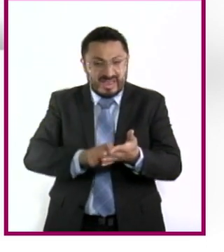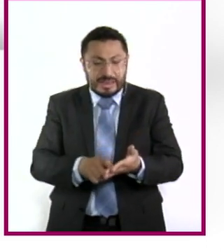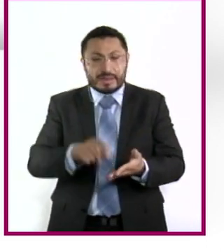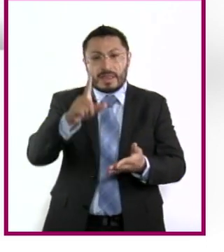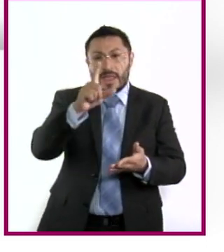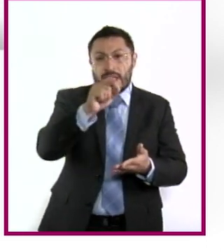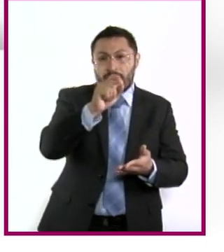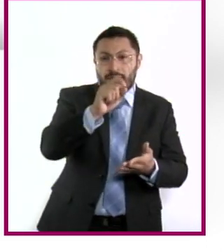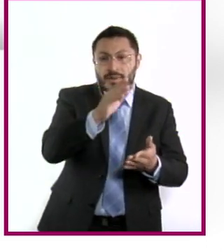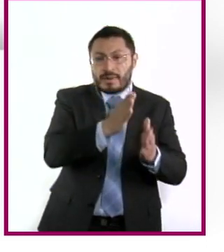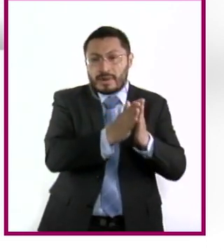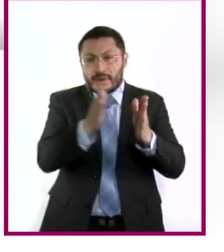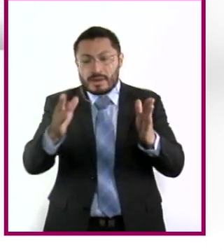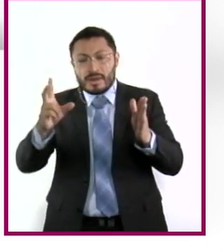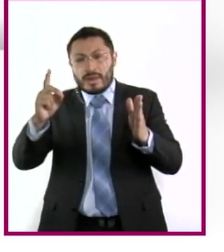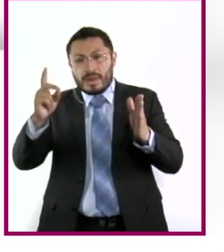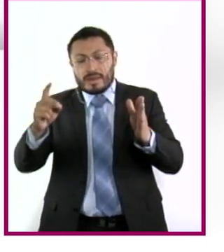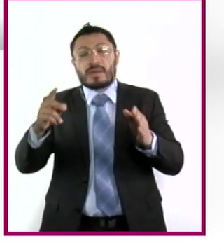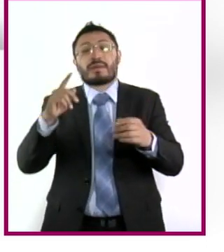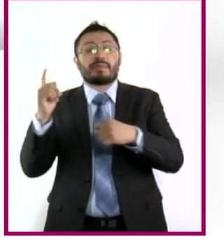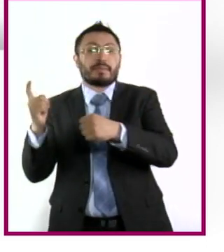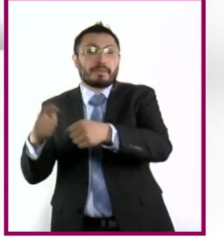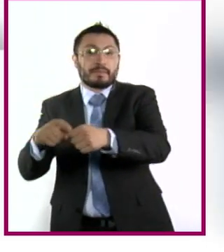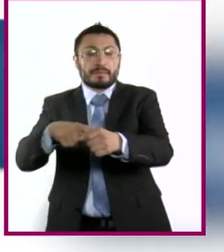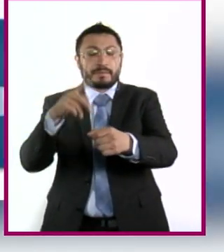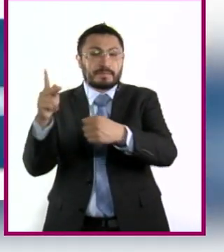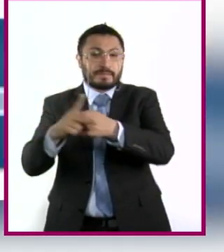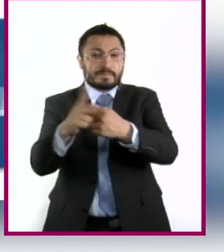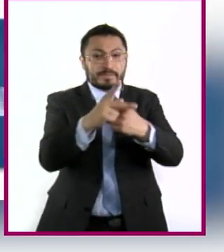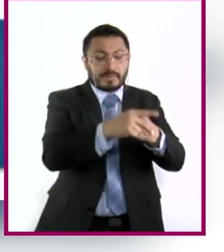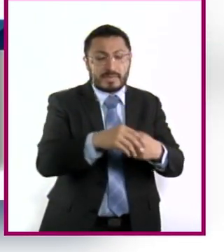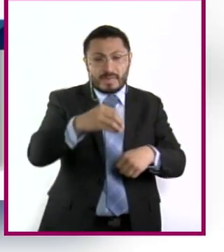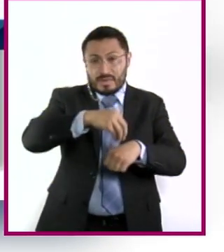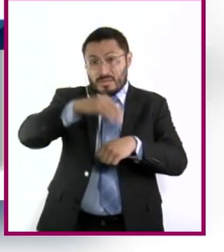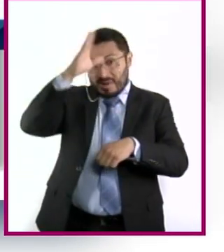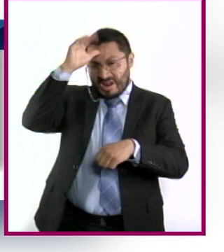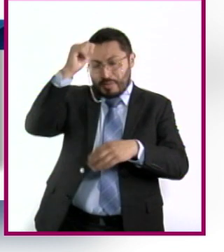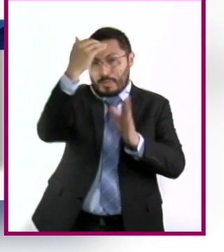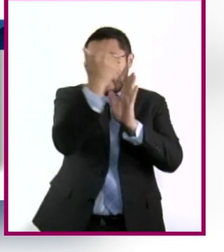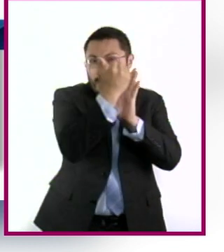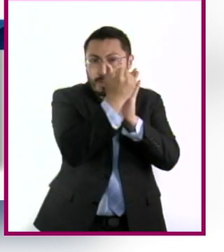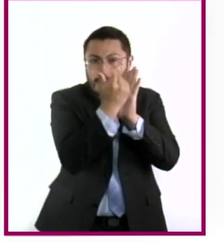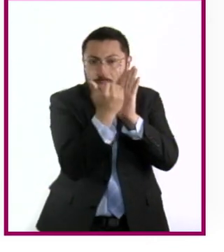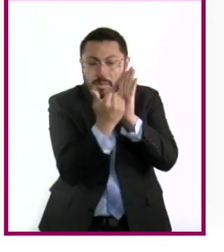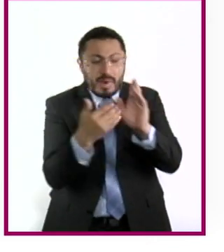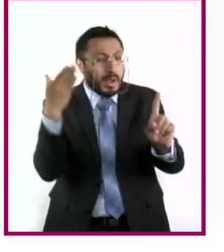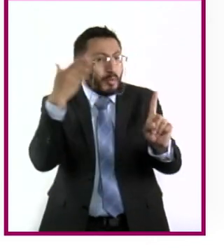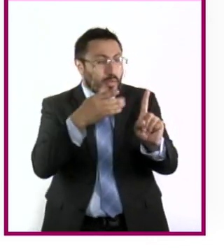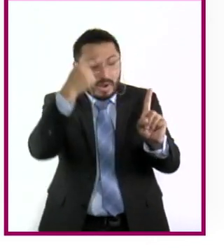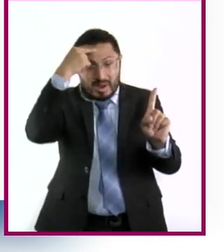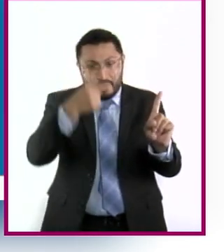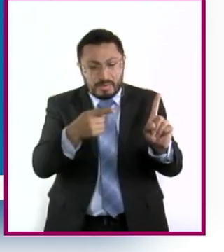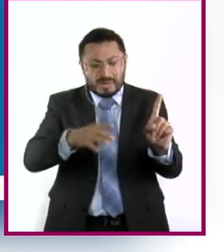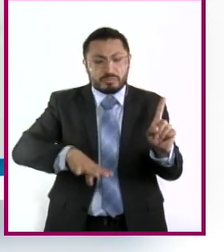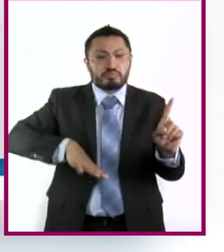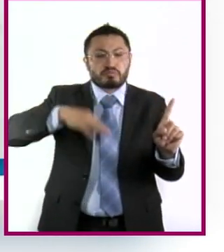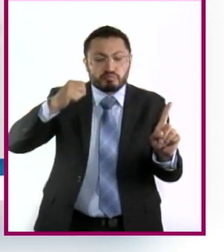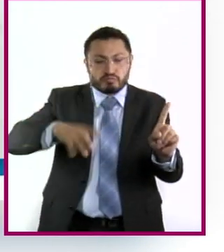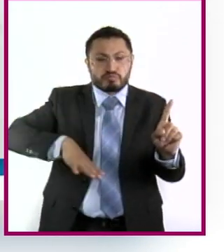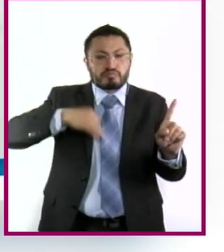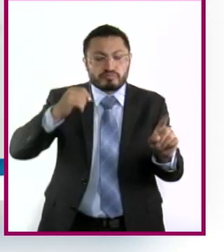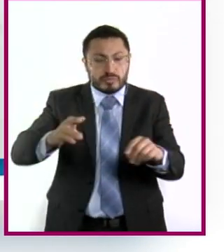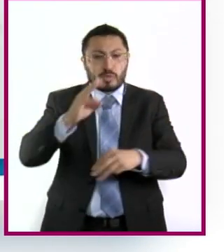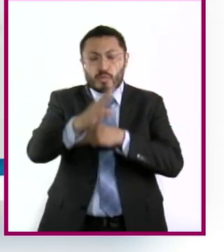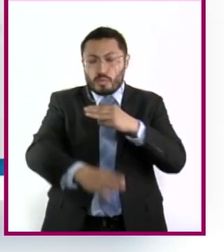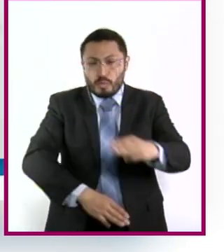se pusieron de acuerdo, establecieron una serie de objetivos para tratar de mejorar el mundo, para tratar de mejorar el bienestar de